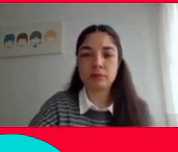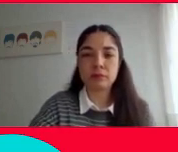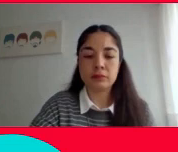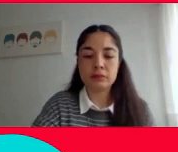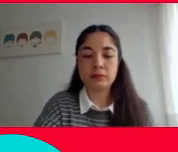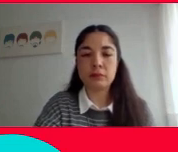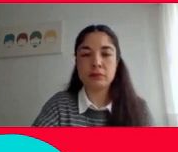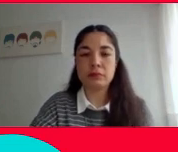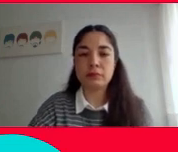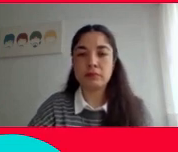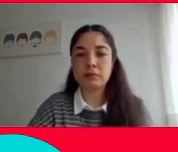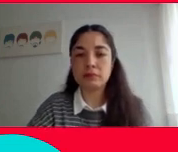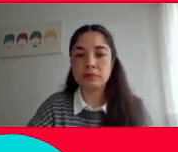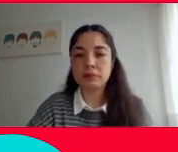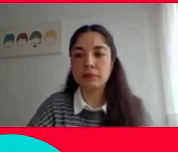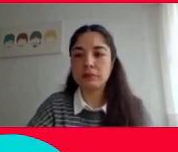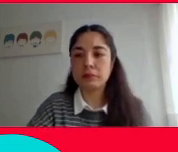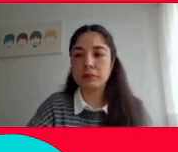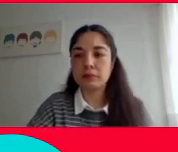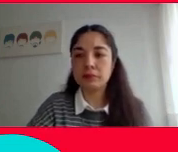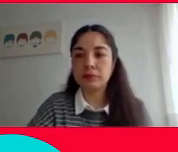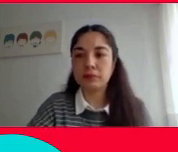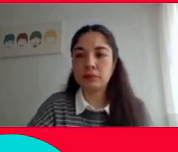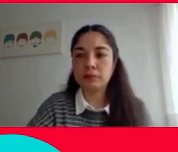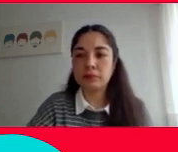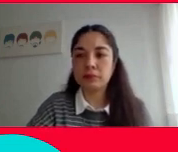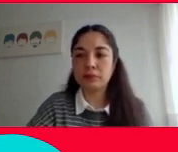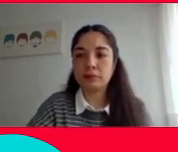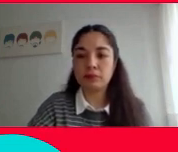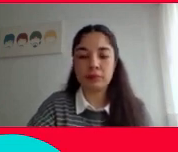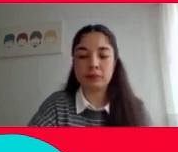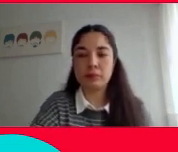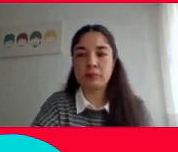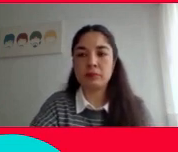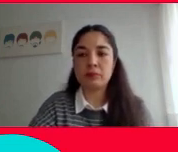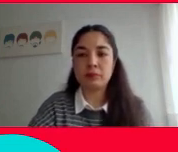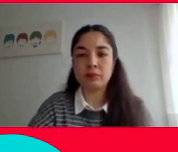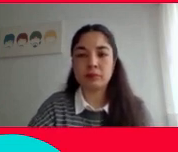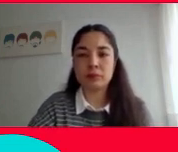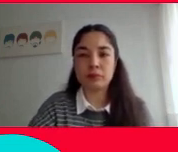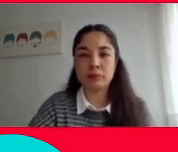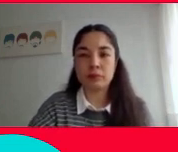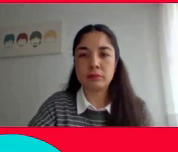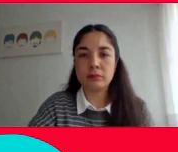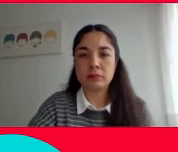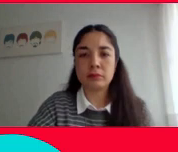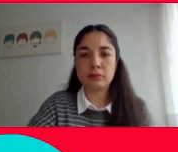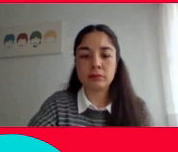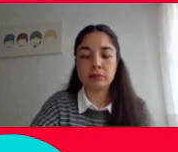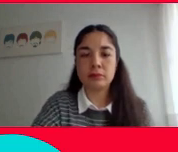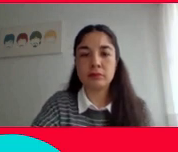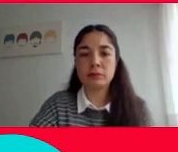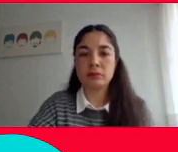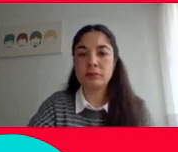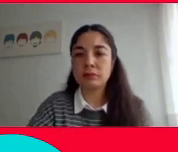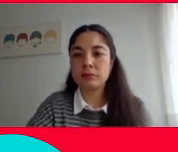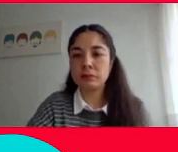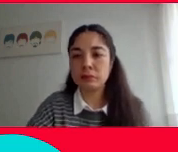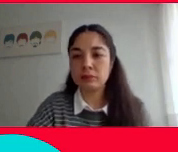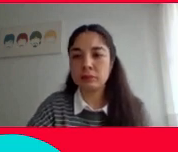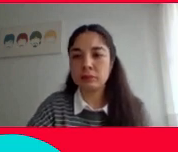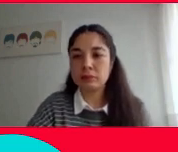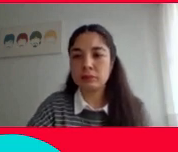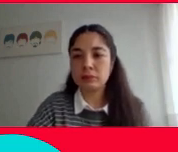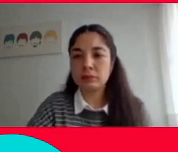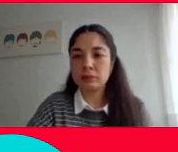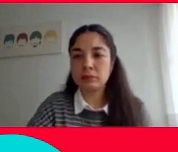Que pueda entrar, y si entra, poder contenerla para que no haya una distribución comunitaria de esta variante. Sabemos hoy